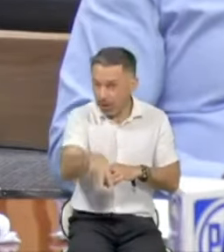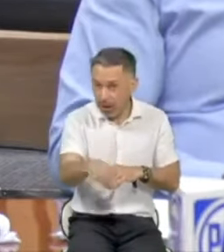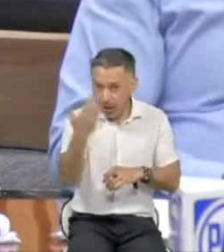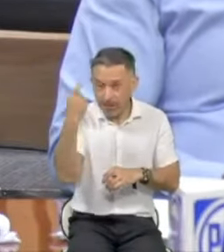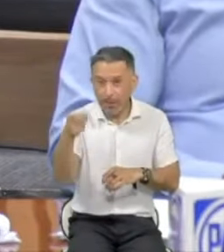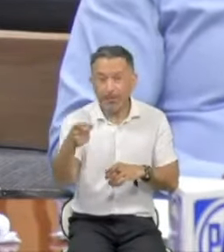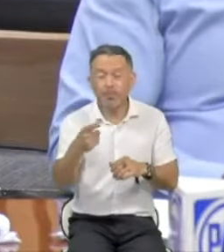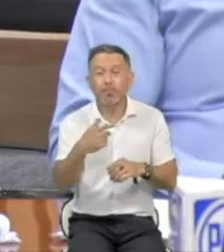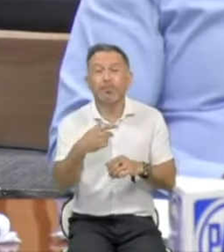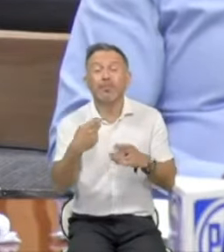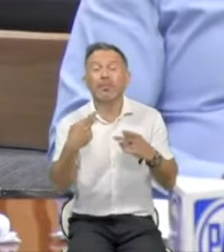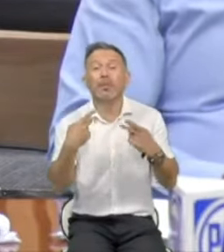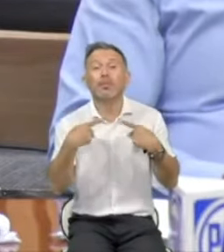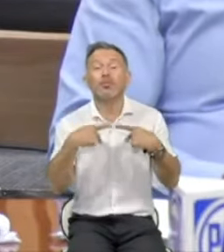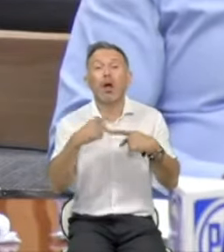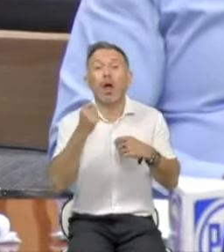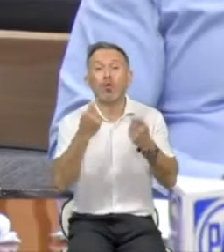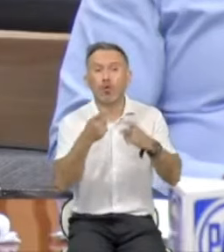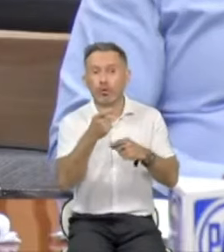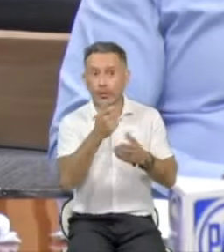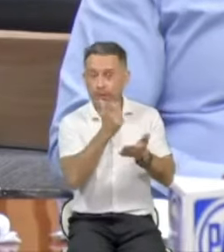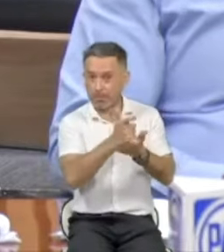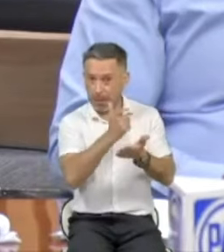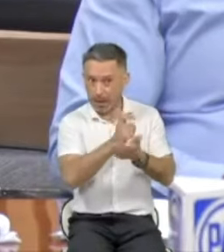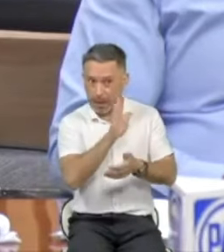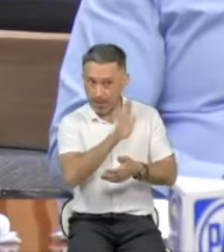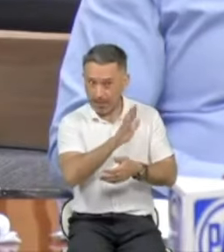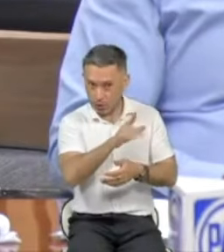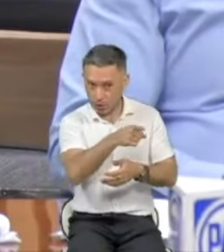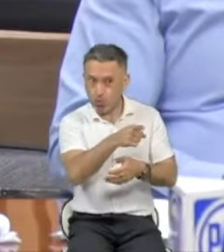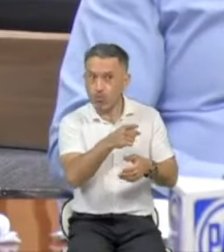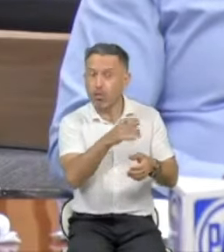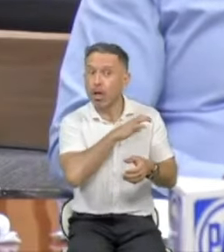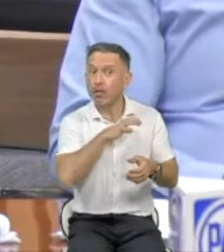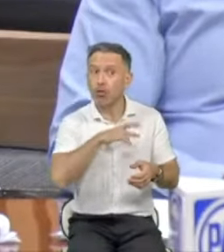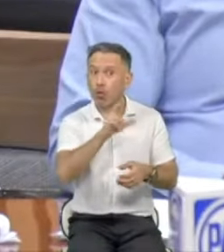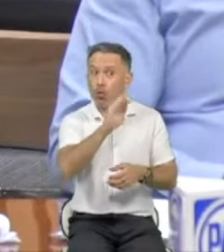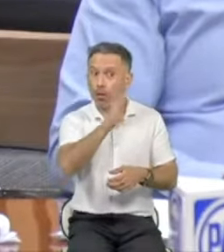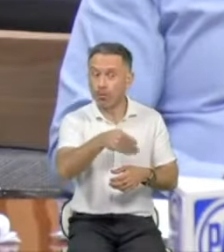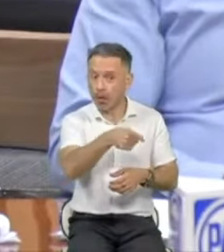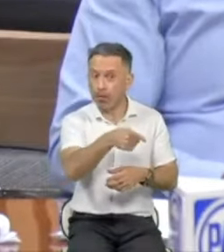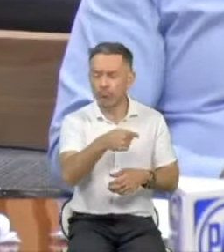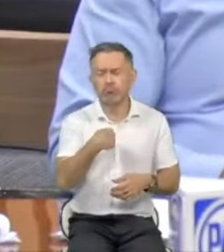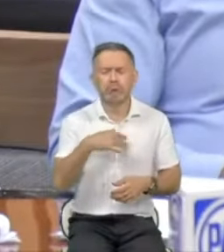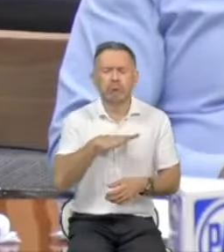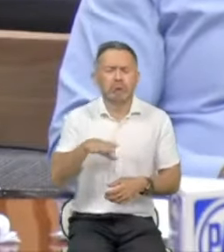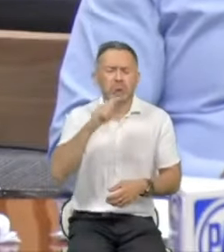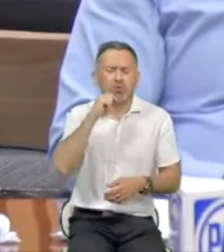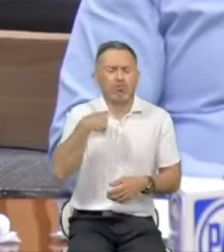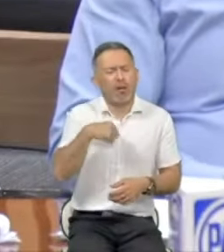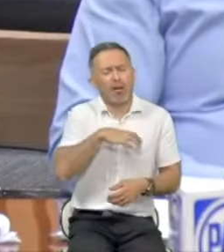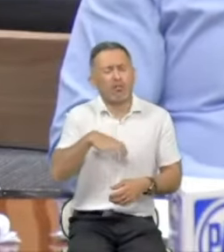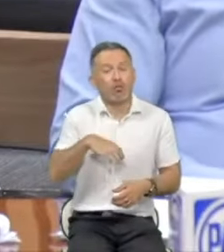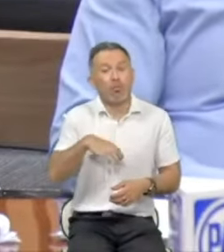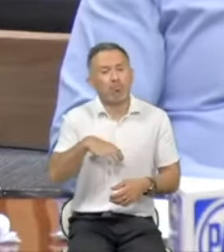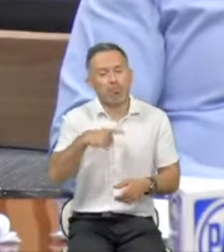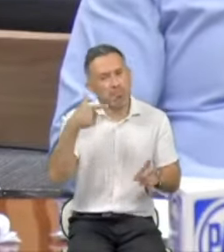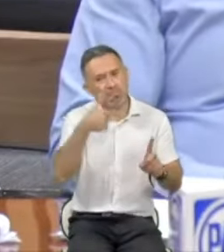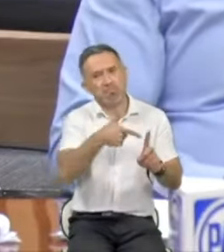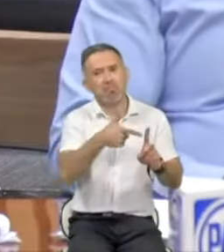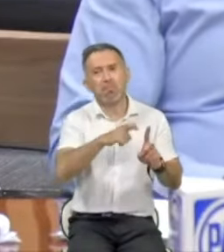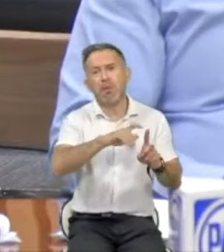retiraran de candidatos no lo hicieron y los mataron los partidos hemos puesto también una cuota de